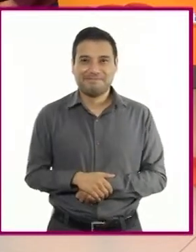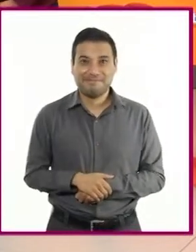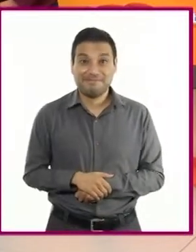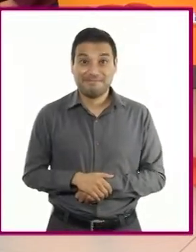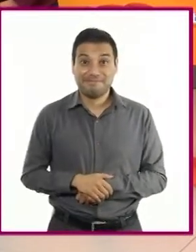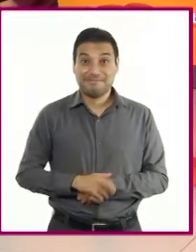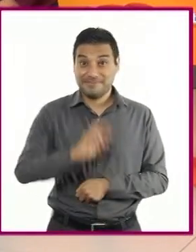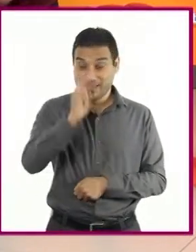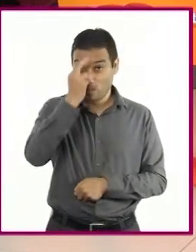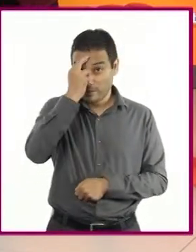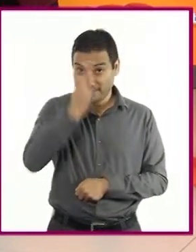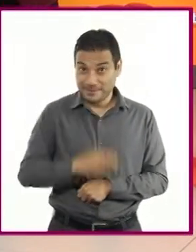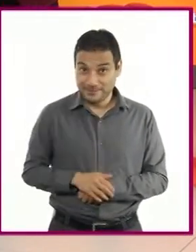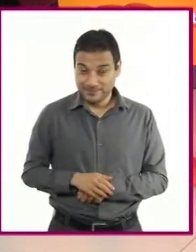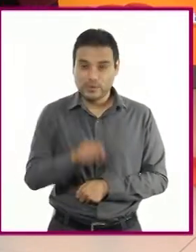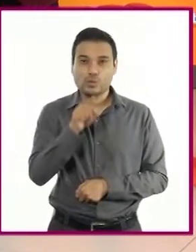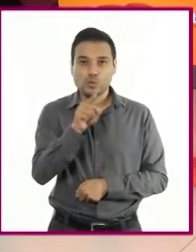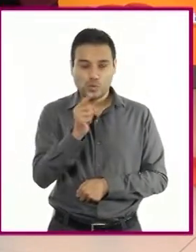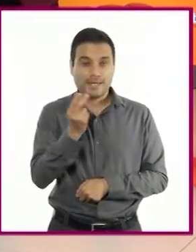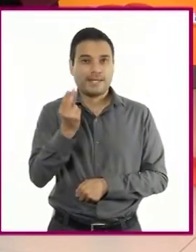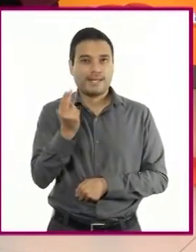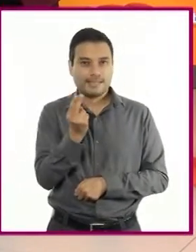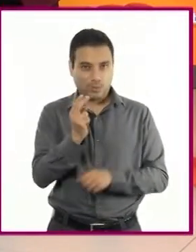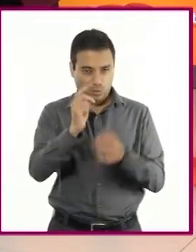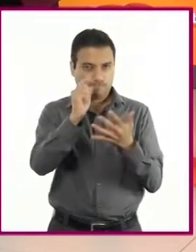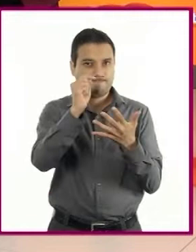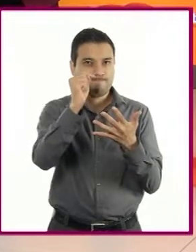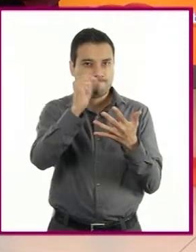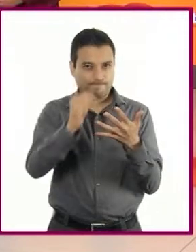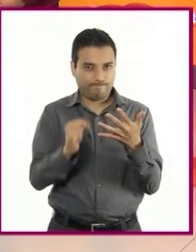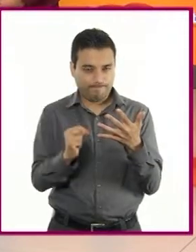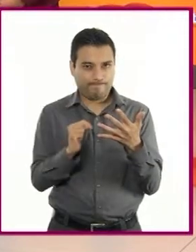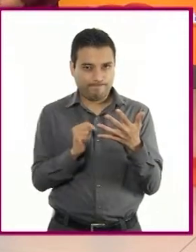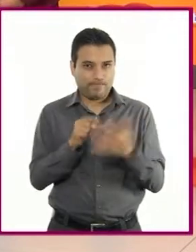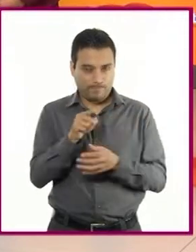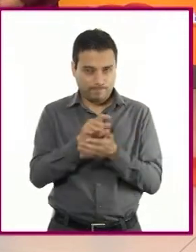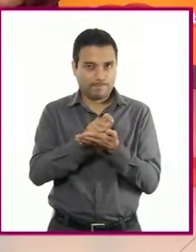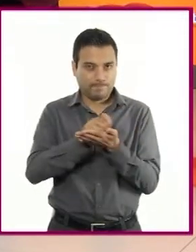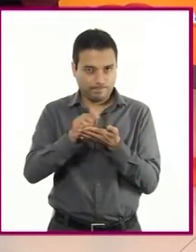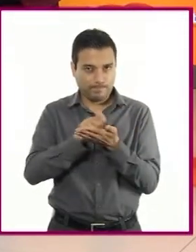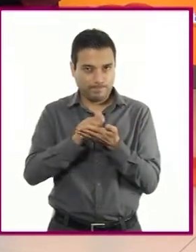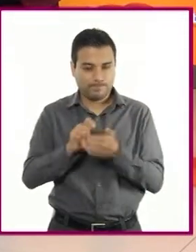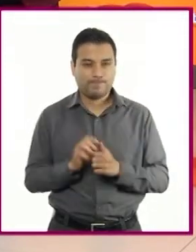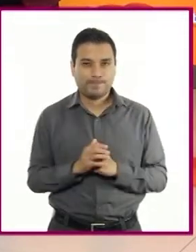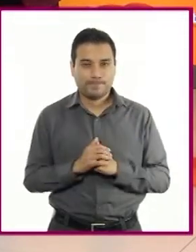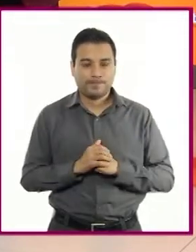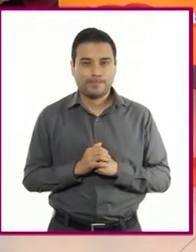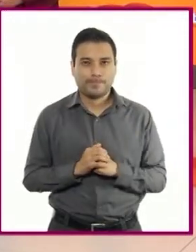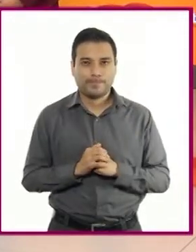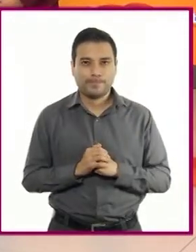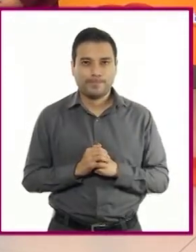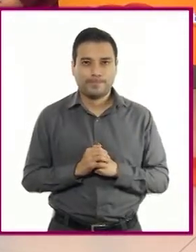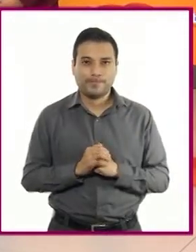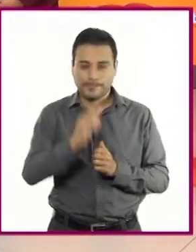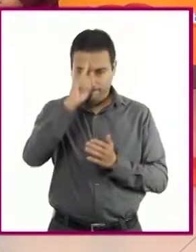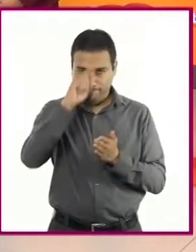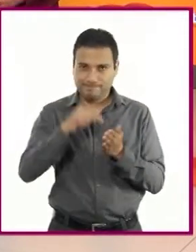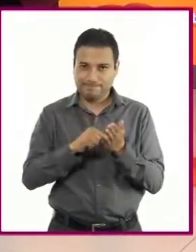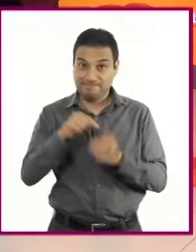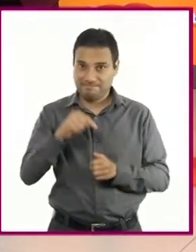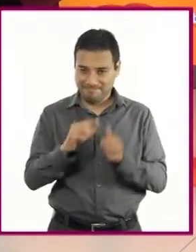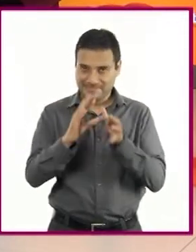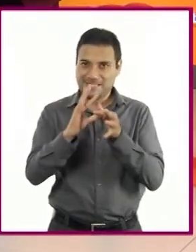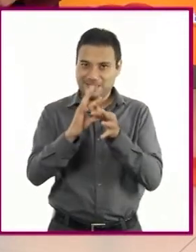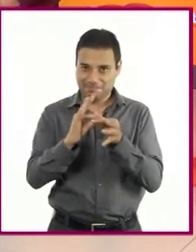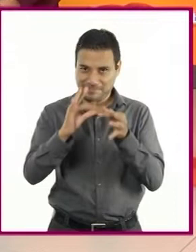Recuerden tener al alcance sus útiles escolares para tomar nota de cada uno de los datos, que estoy segura serán muy